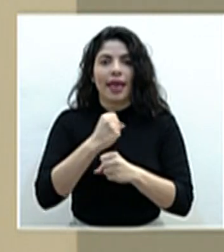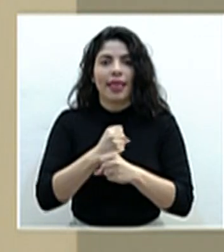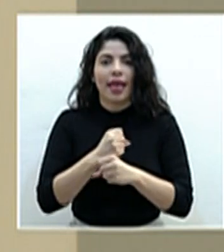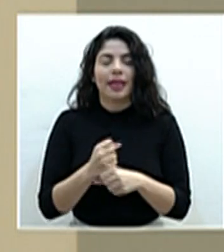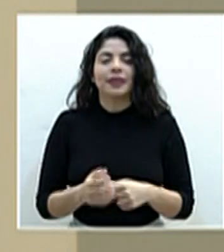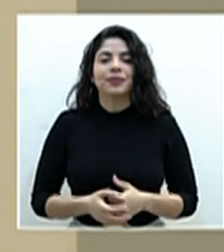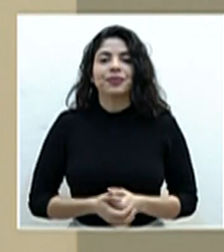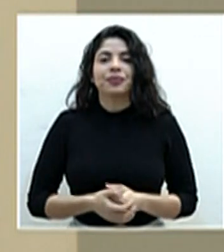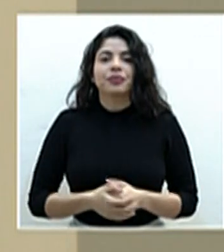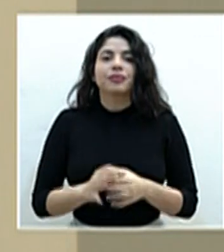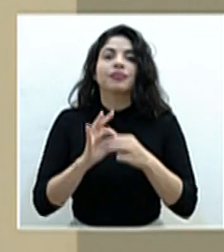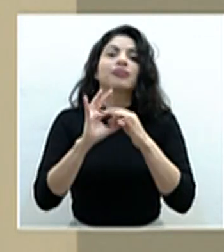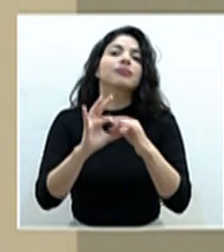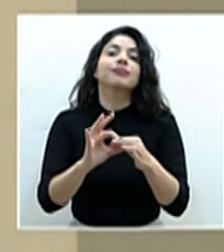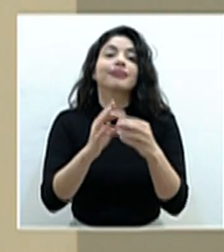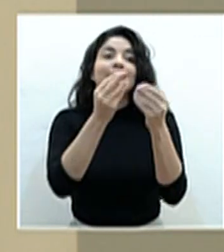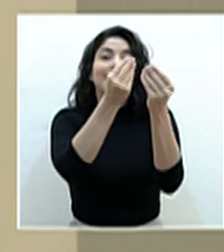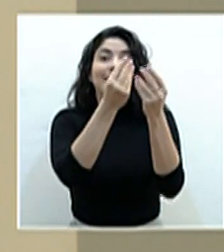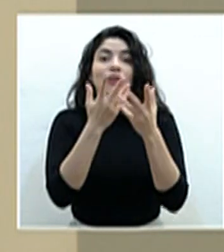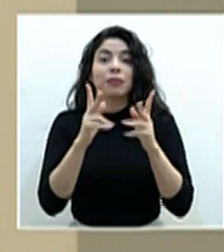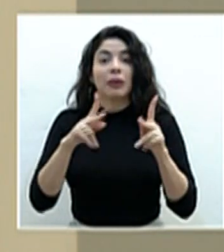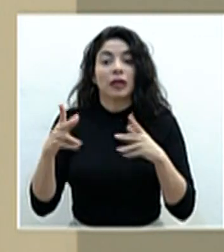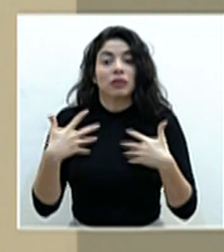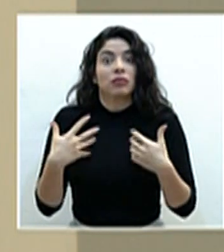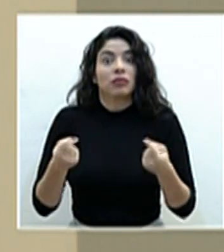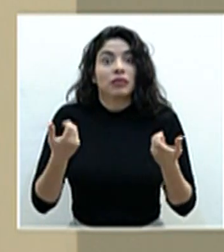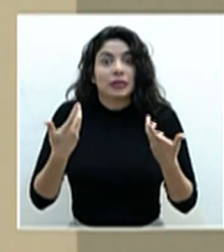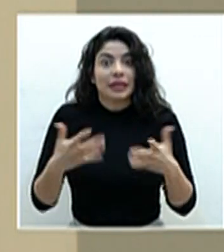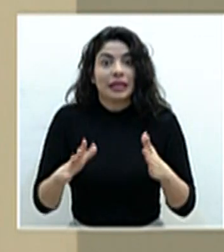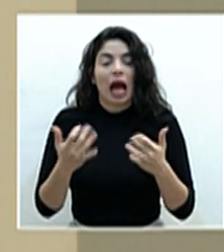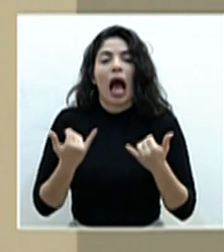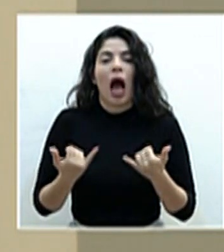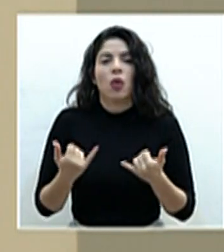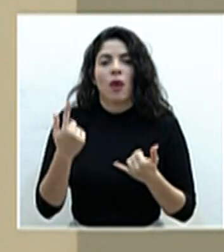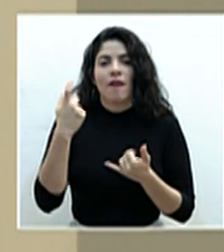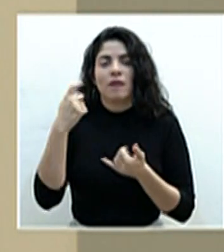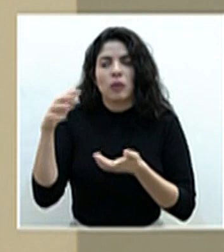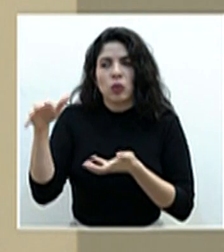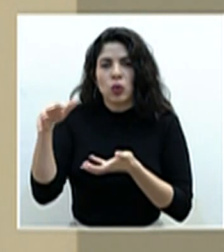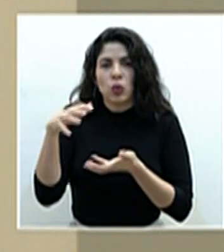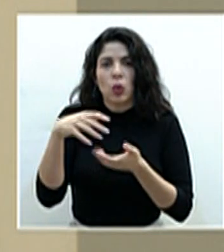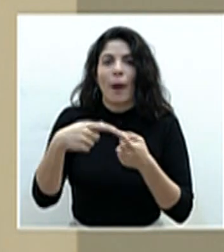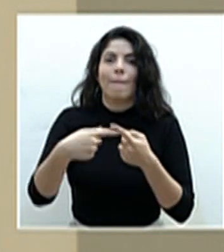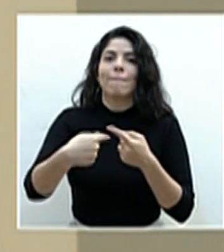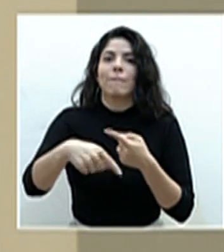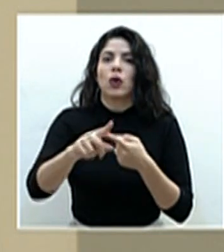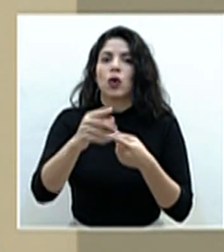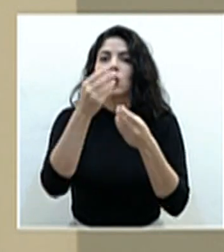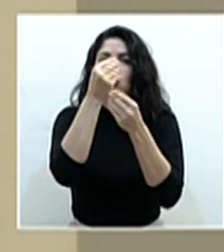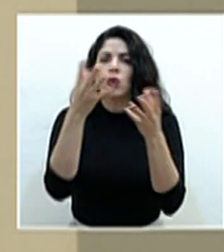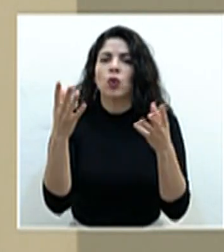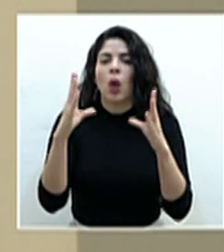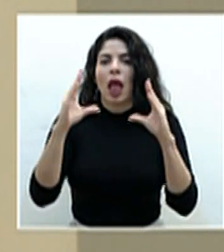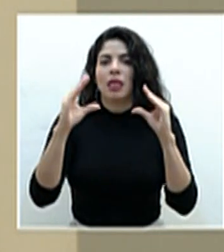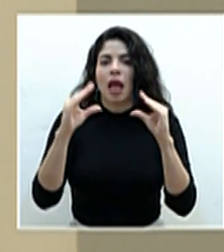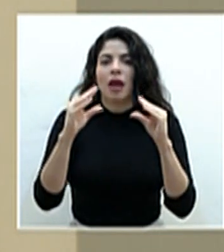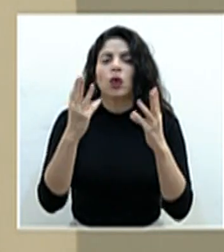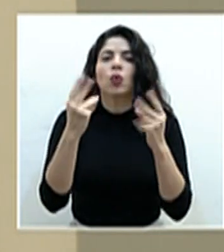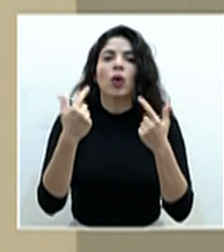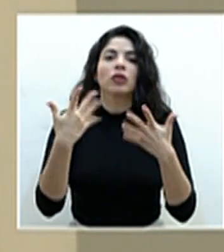edad. Con respecto al dato de los recuperados, estamos trabajando en actualización y se darán a conocer las cifras en horas de la